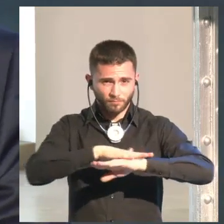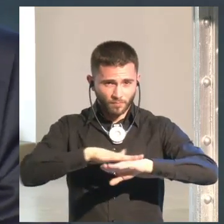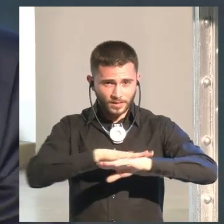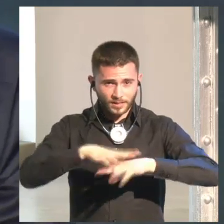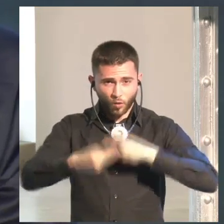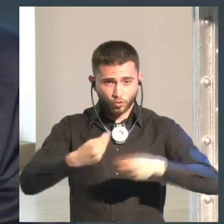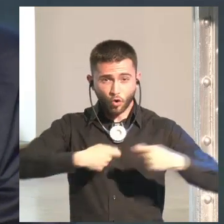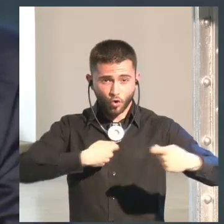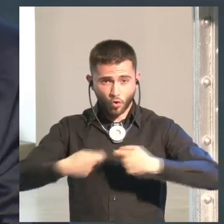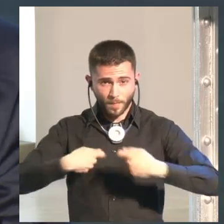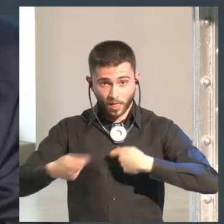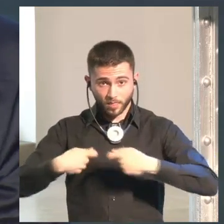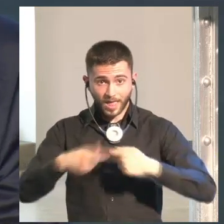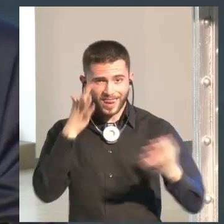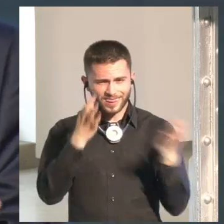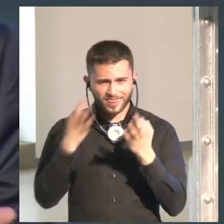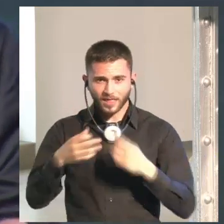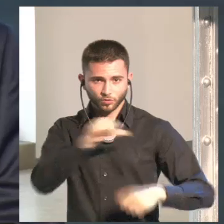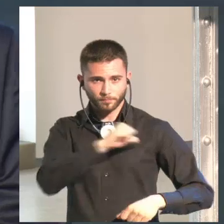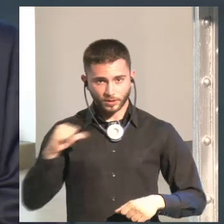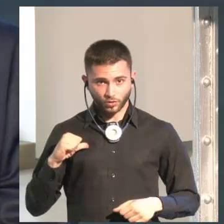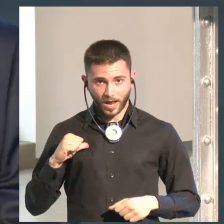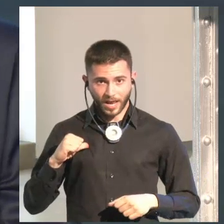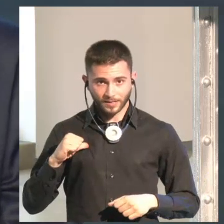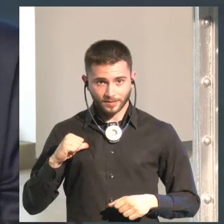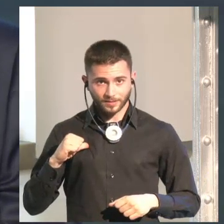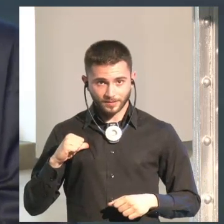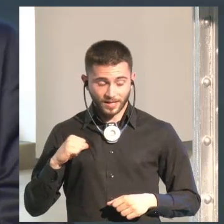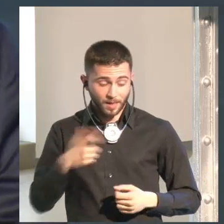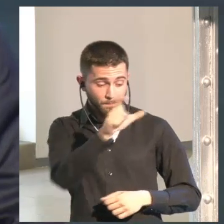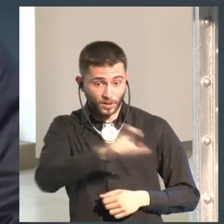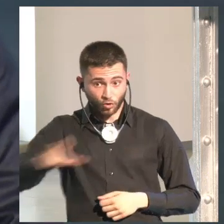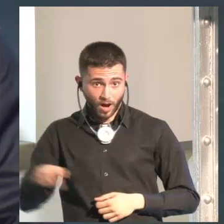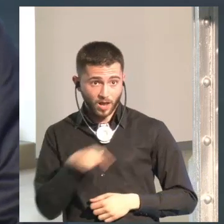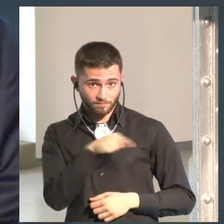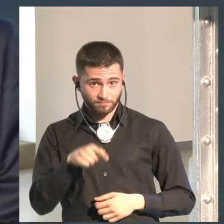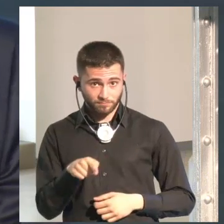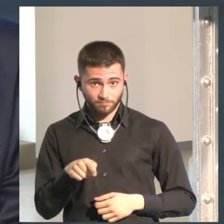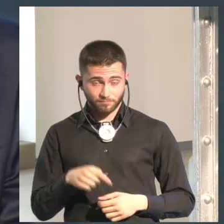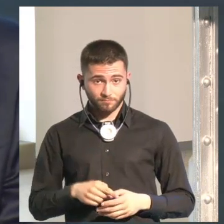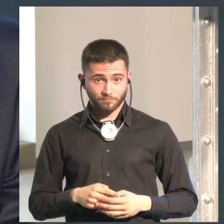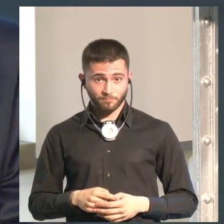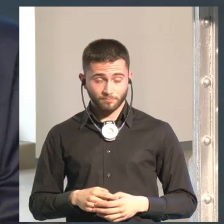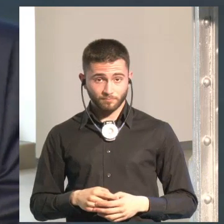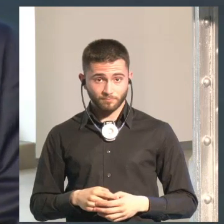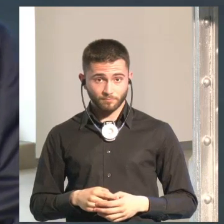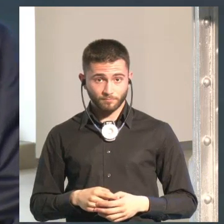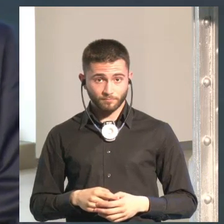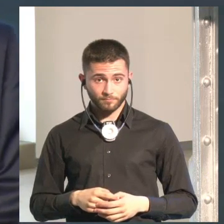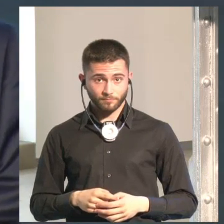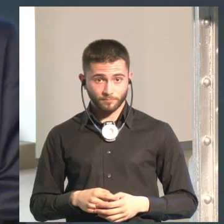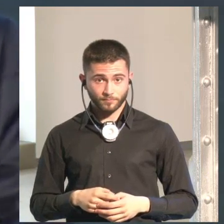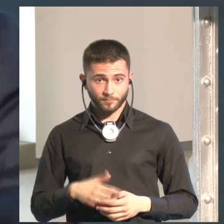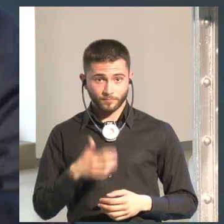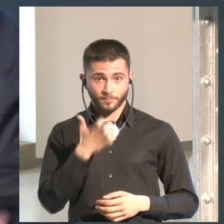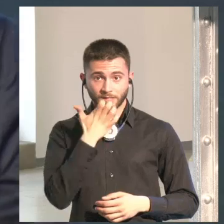uso comercial de los datos personales de la persona. Entonces, ustedes verán cuando un servicio